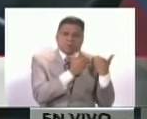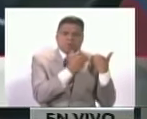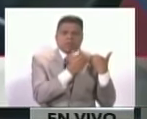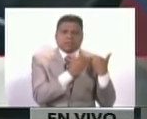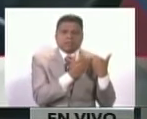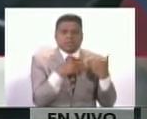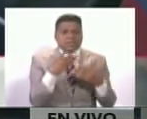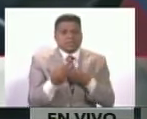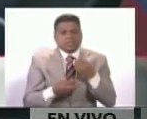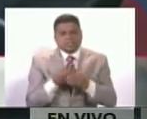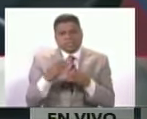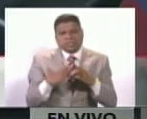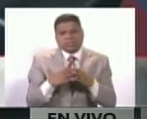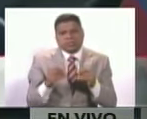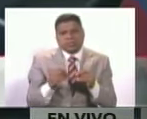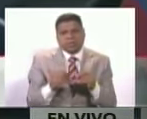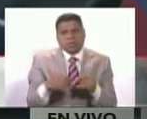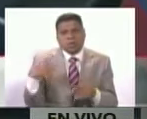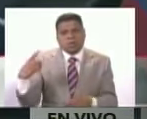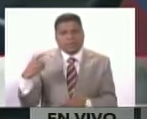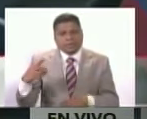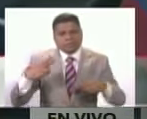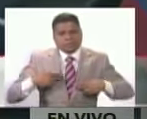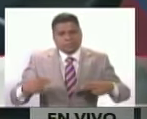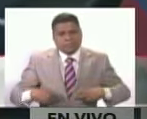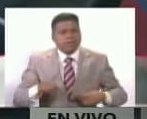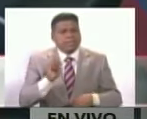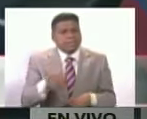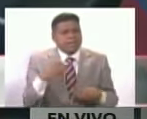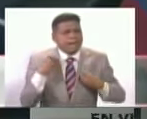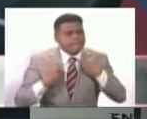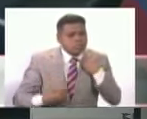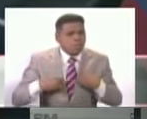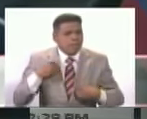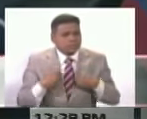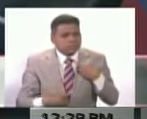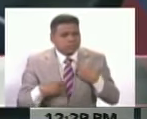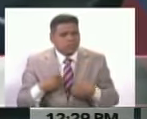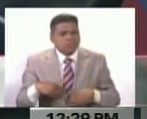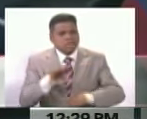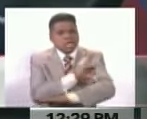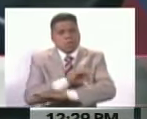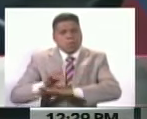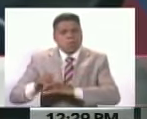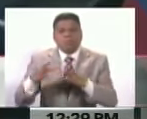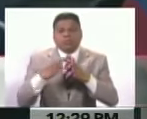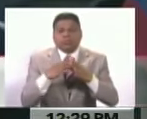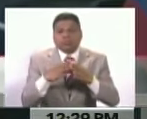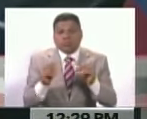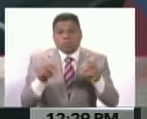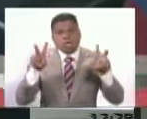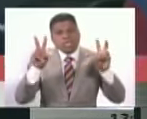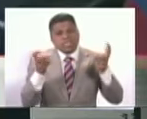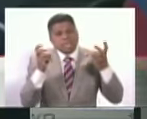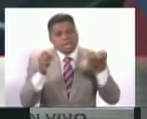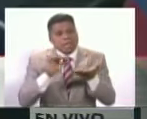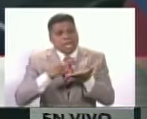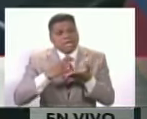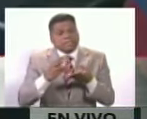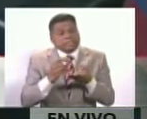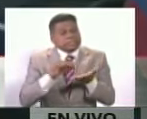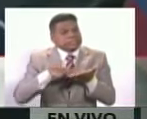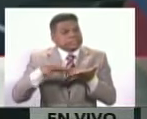los derechos humanos. El Ecuador también tiene una preocupación por el asunto, el tema, un tema delicado, pero que lo queremos mencionar